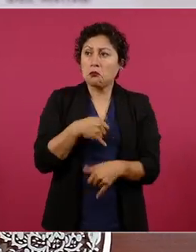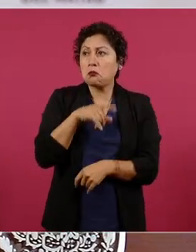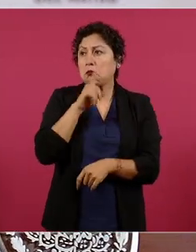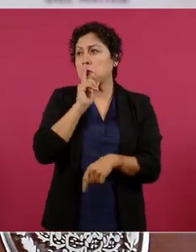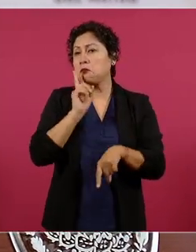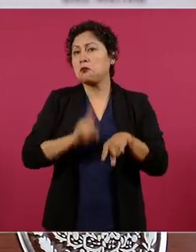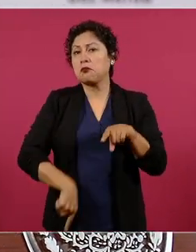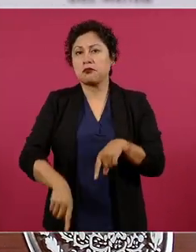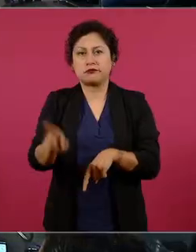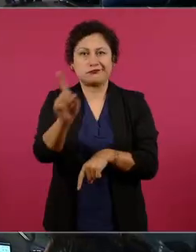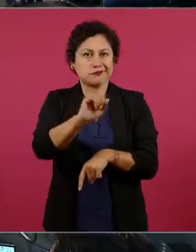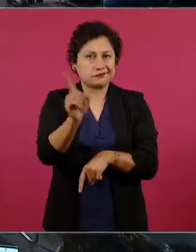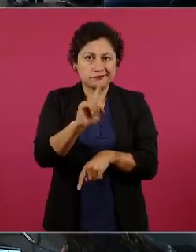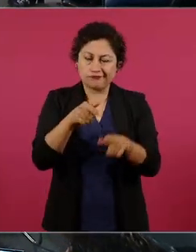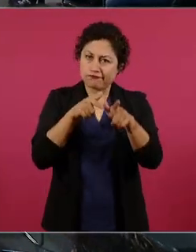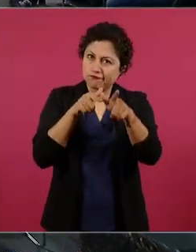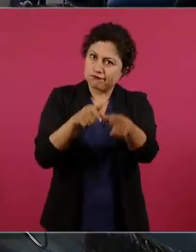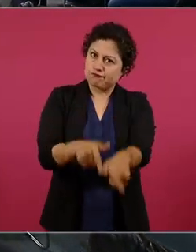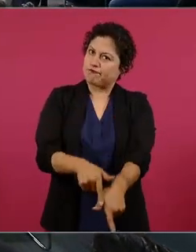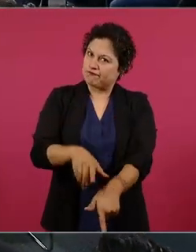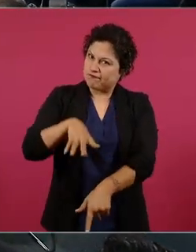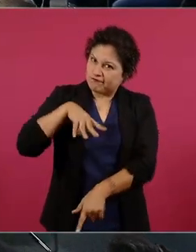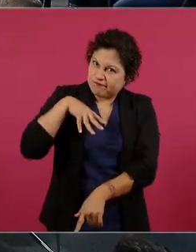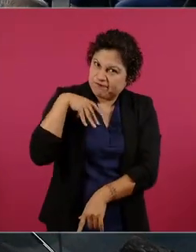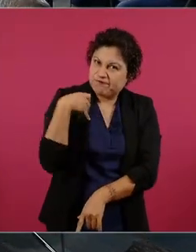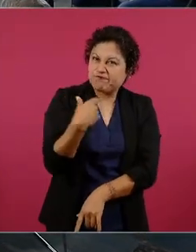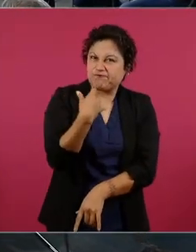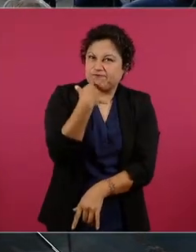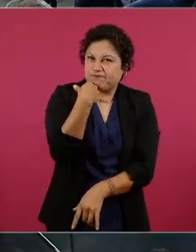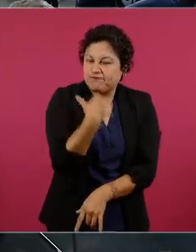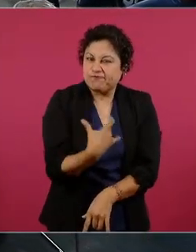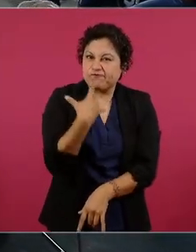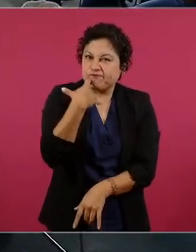De revolucionario.